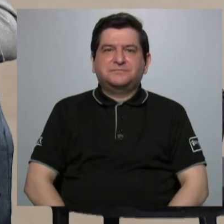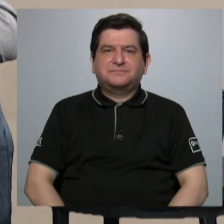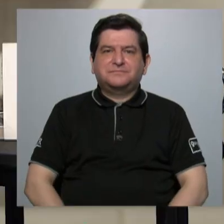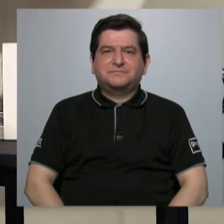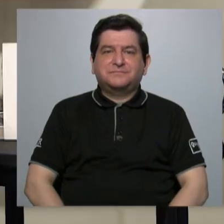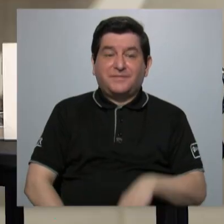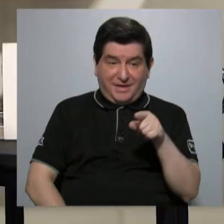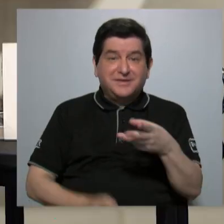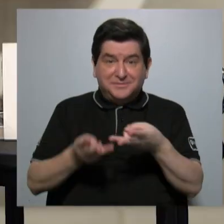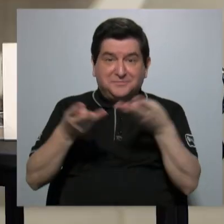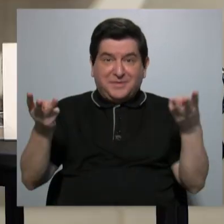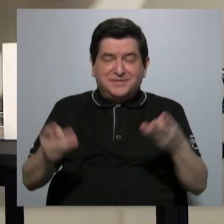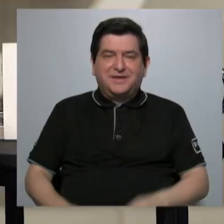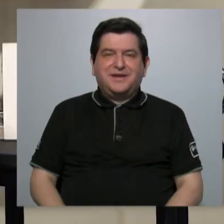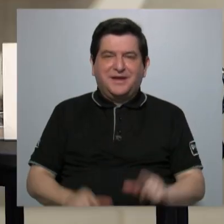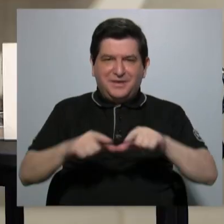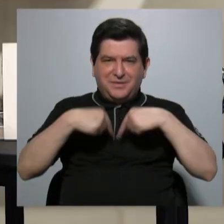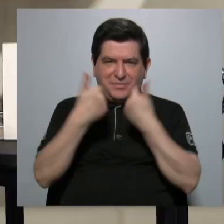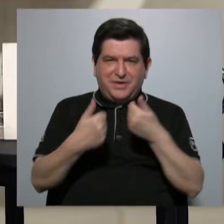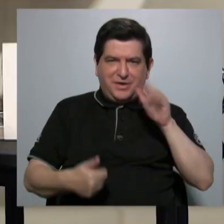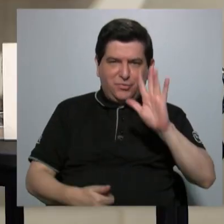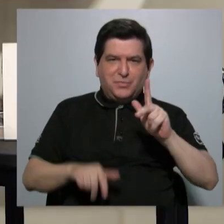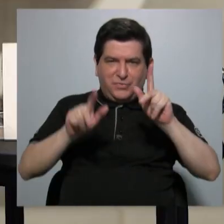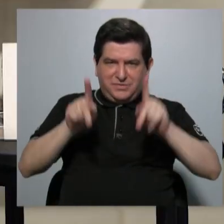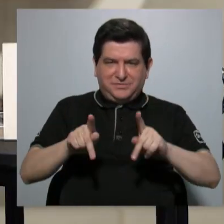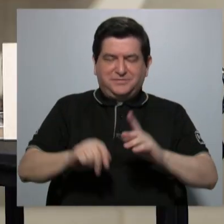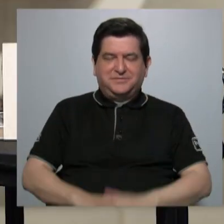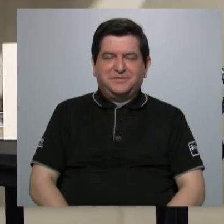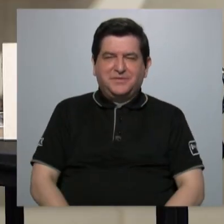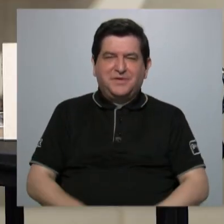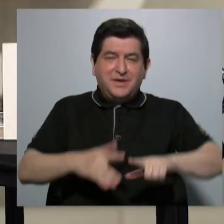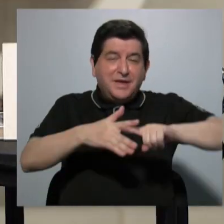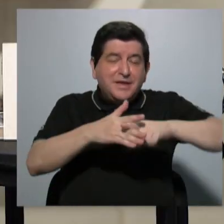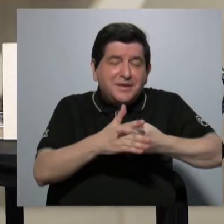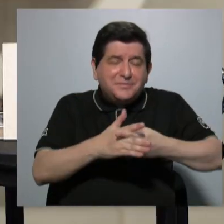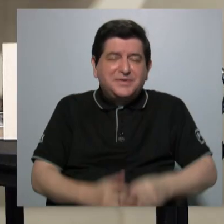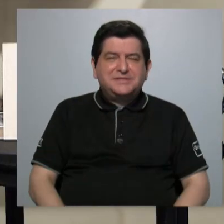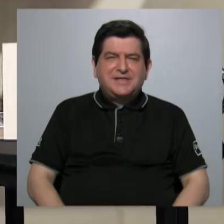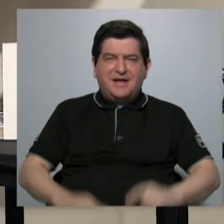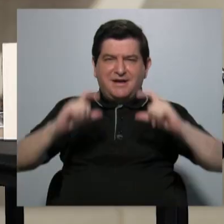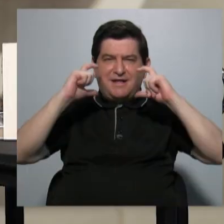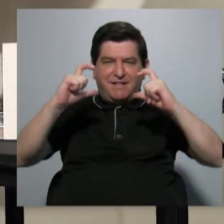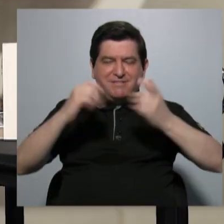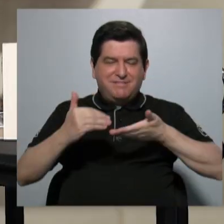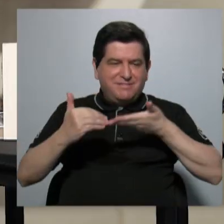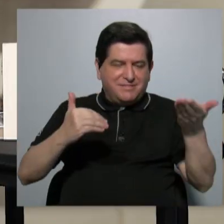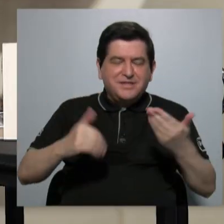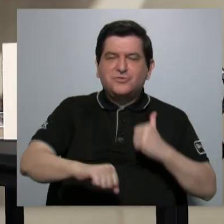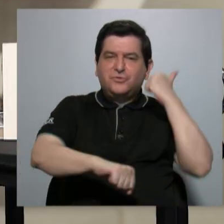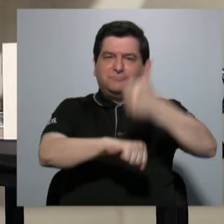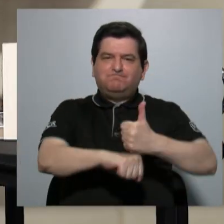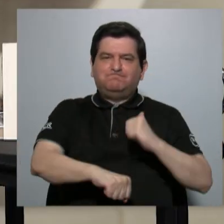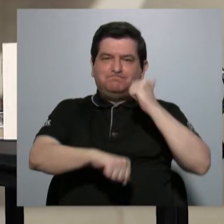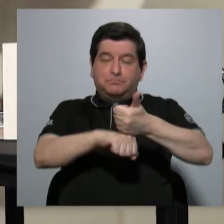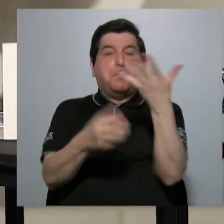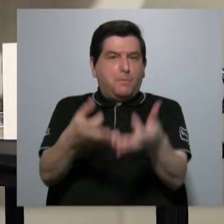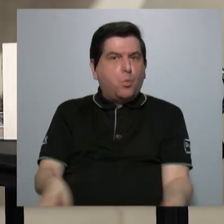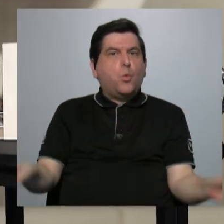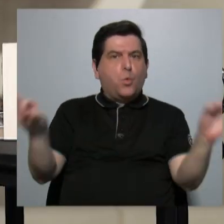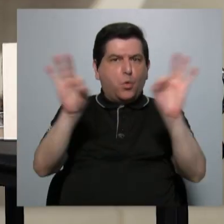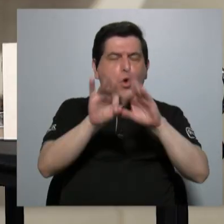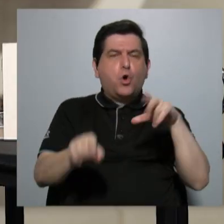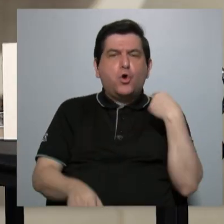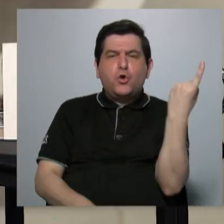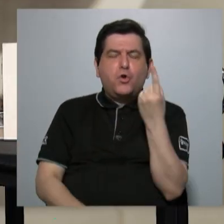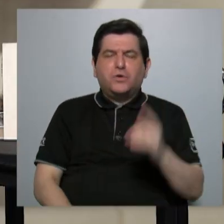Un quinteto, ¿verdad? Entonces ya empezamos ahí a ponerle título a las cosas, que es muy importante, que no es